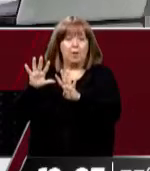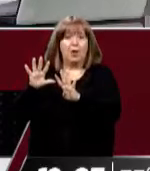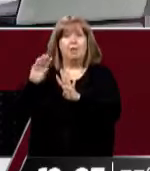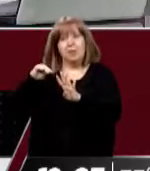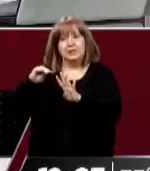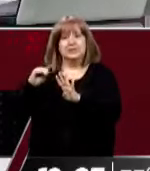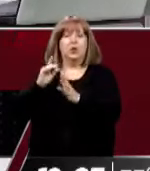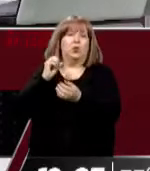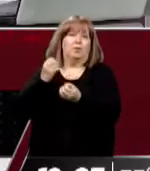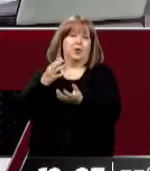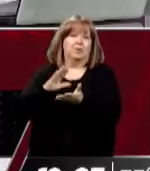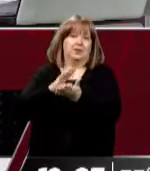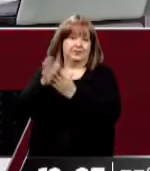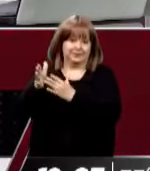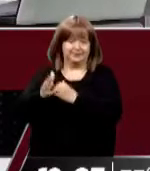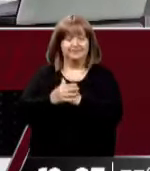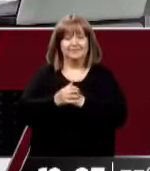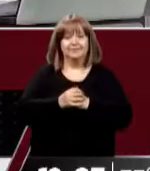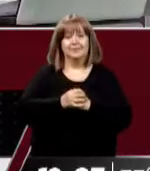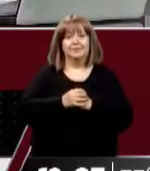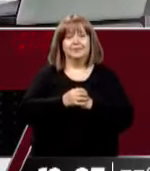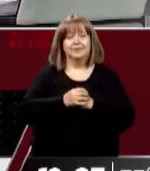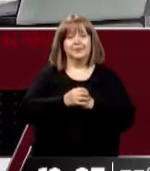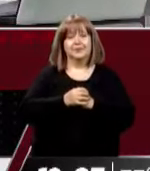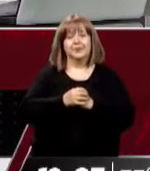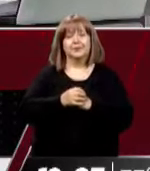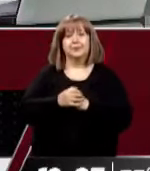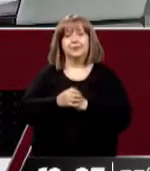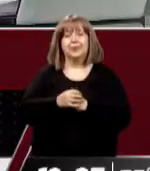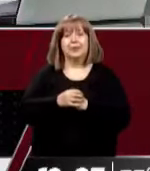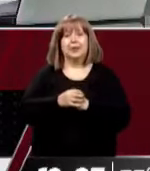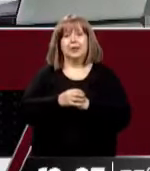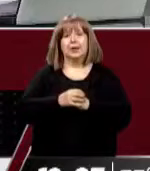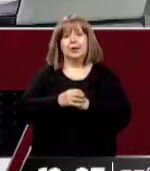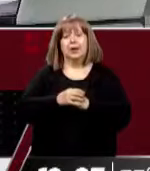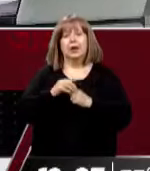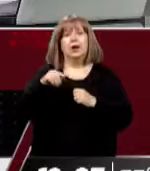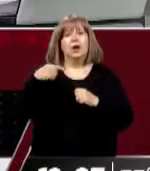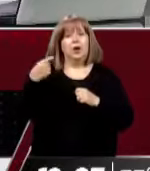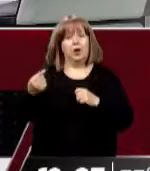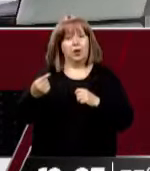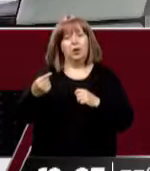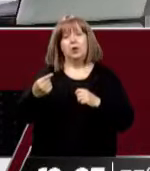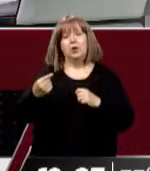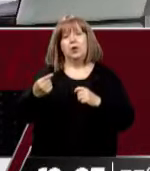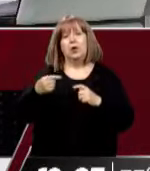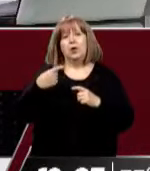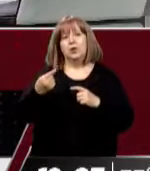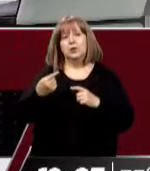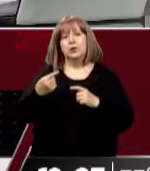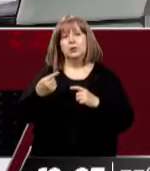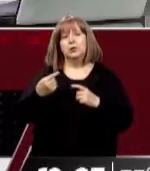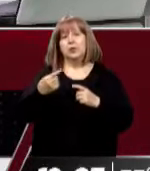momento reclamaron tierras y otros derechos de manera muy violenta. Muy violenta. La oposición también se manifestó. Sí, por supuesto,